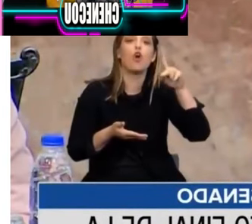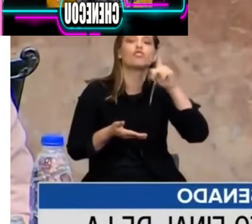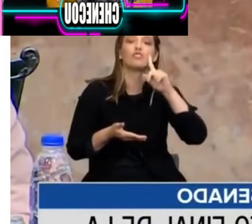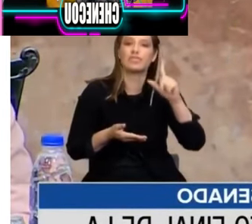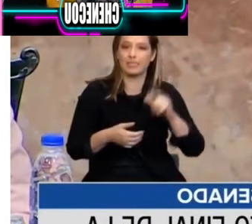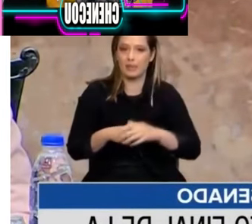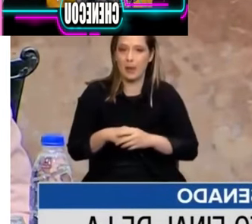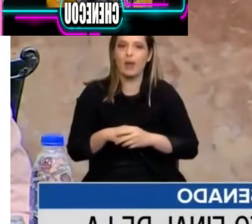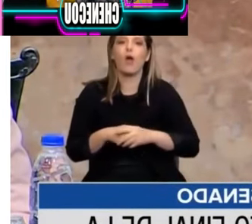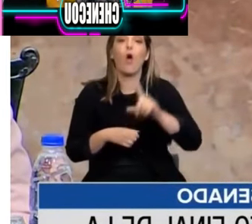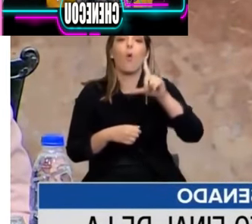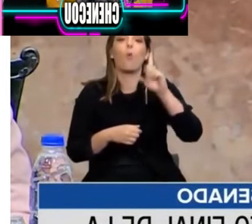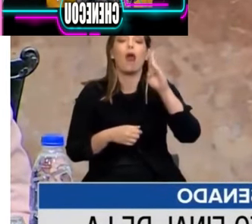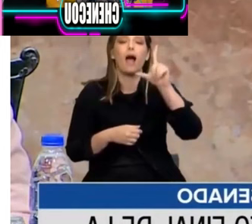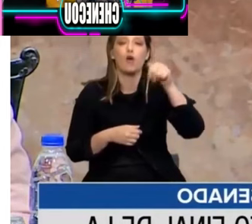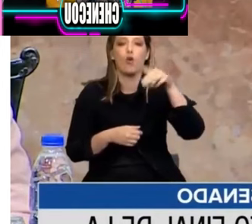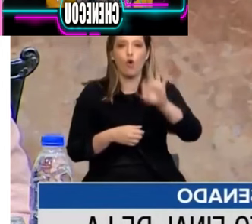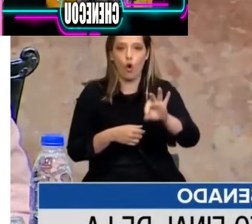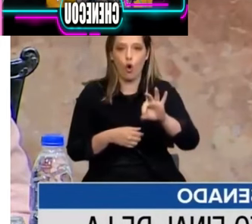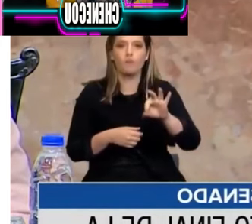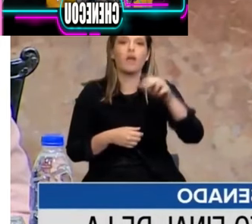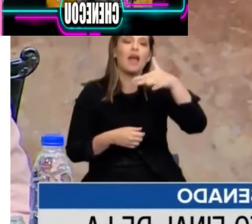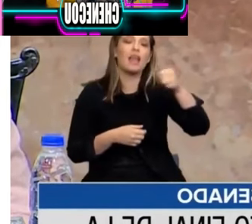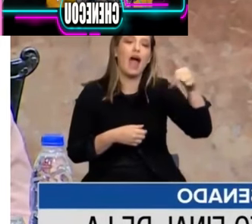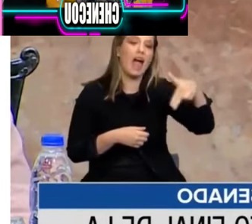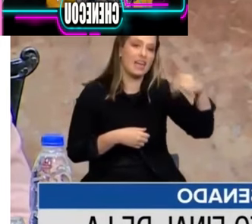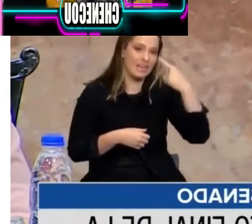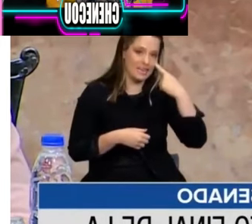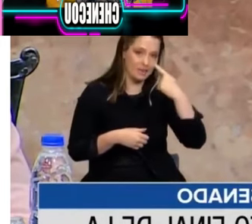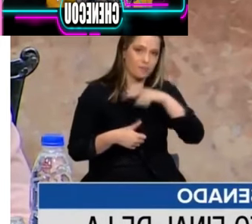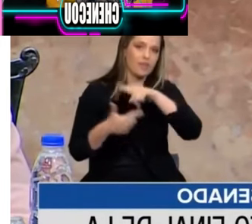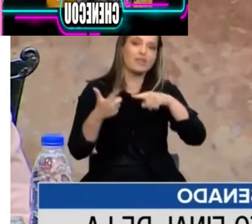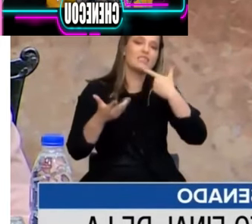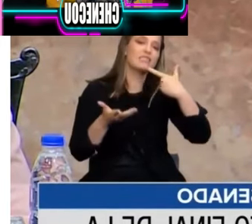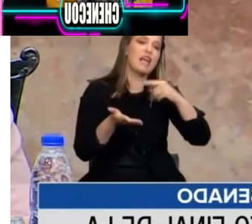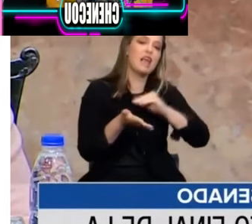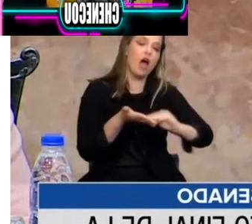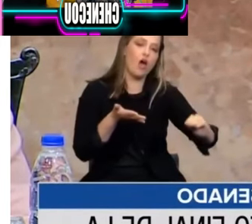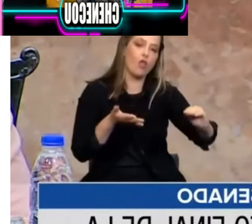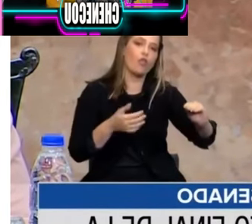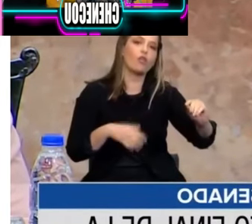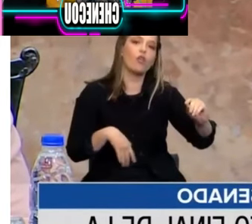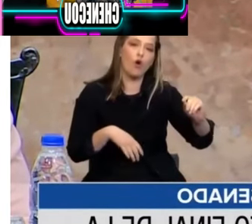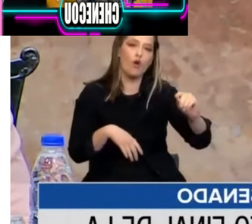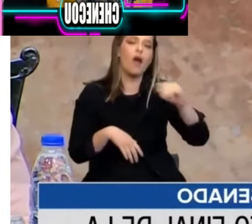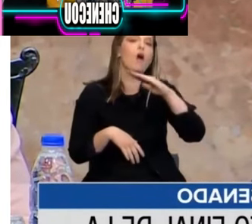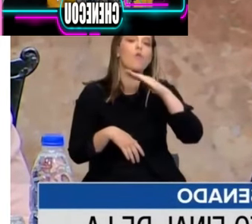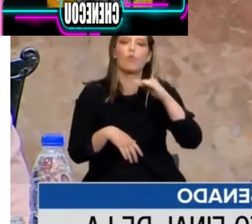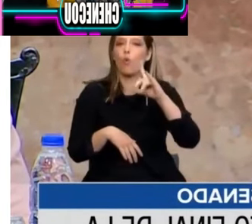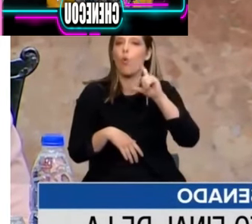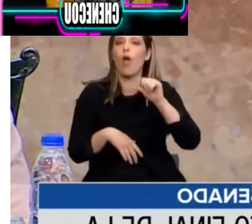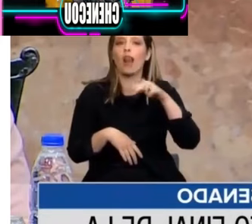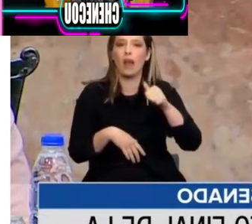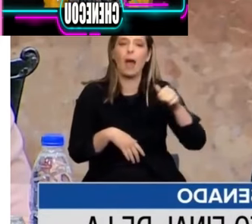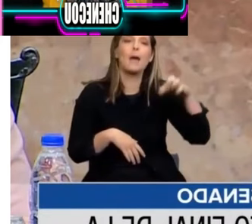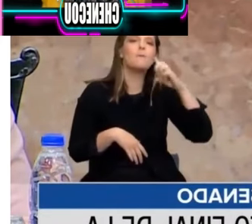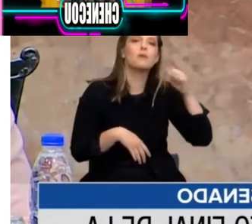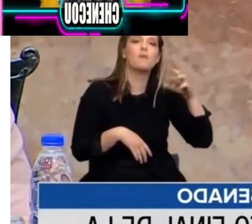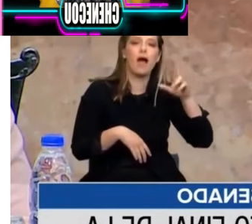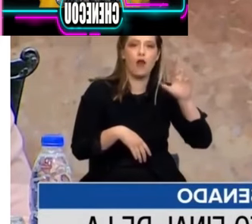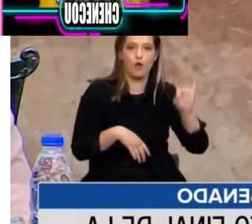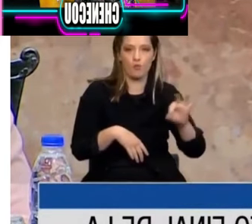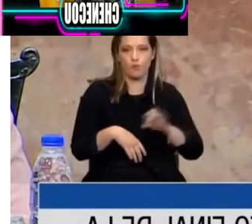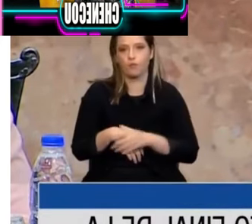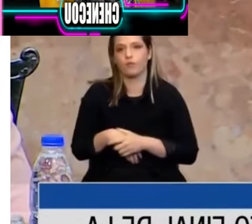Blanco, diputado Miguel Nani, senadora Victoria Huala, diputada Carolina Píparo.